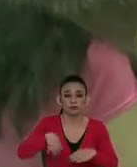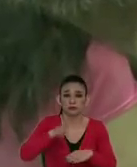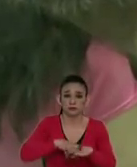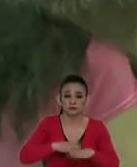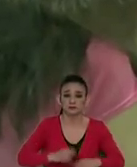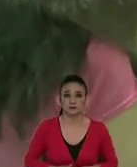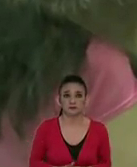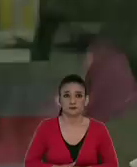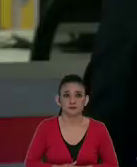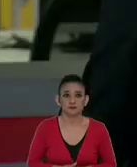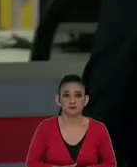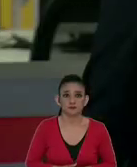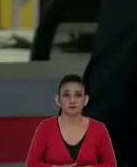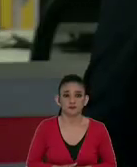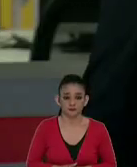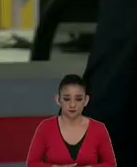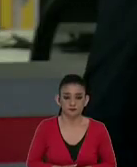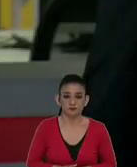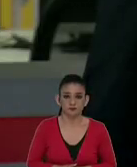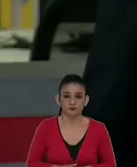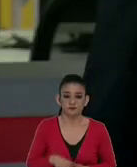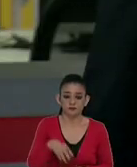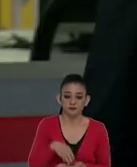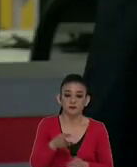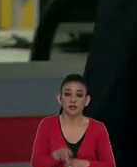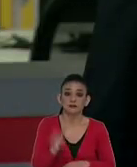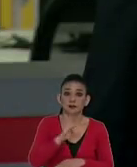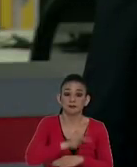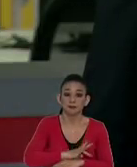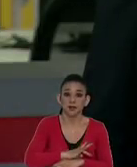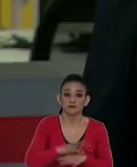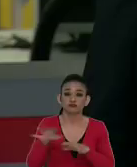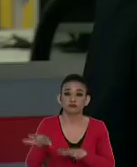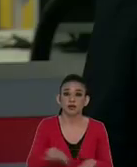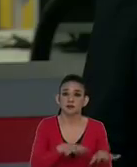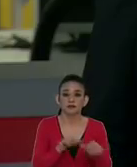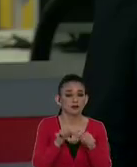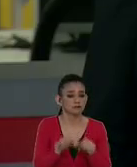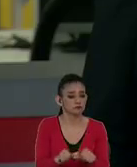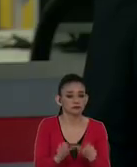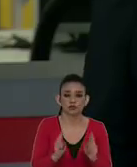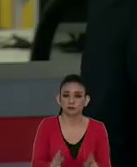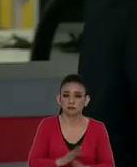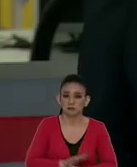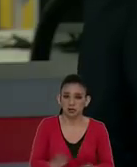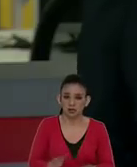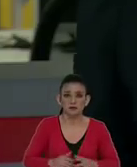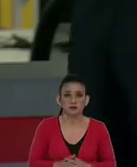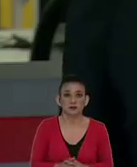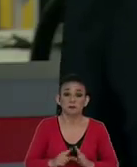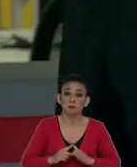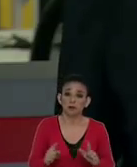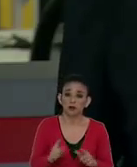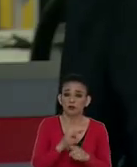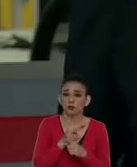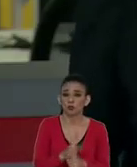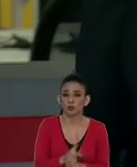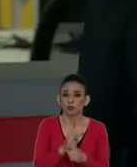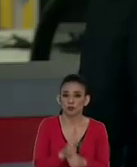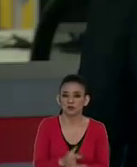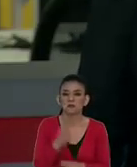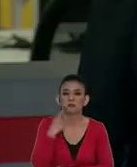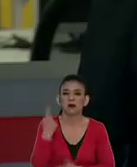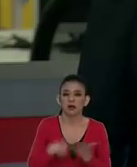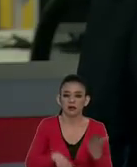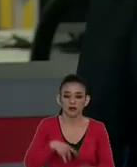Rosero. La Asamblea Nacional mantendrá sus actividades con normalidad, aunque toma previsiones para evitar la propagación